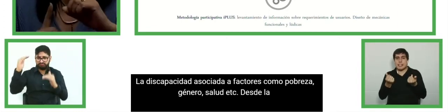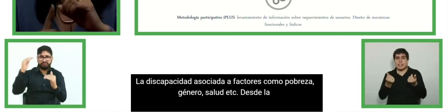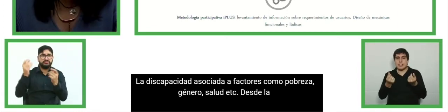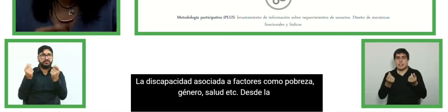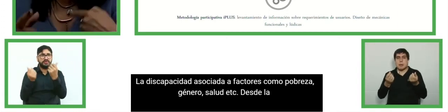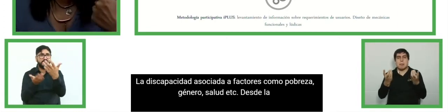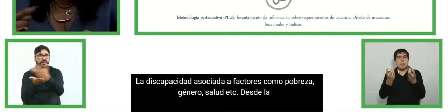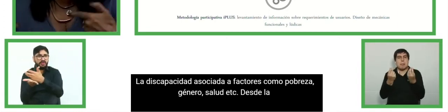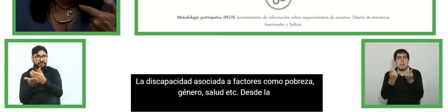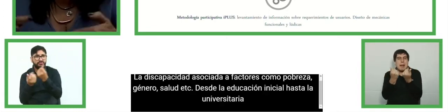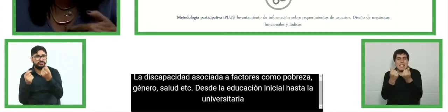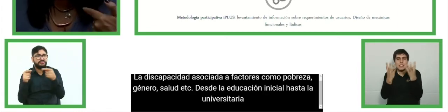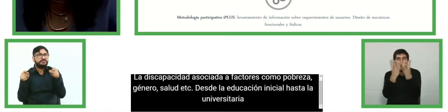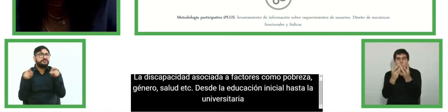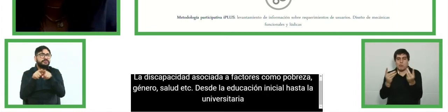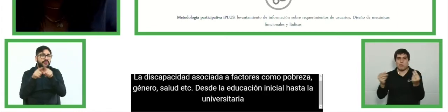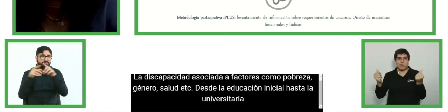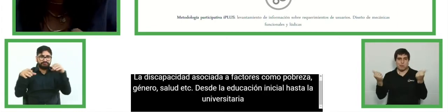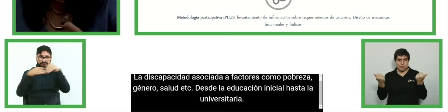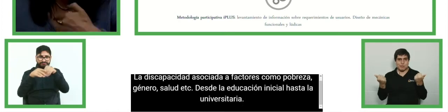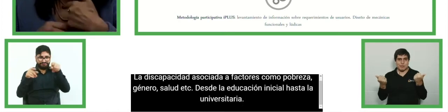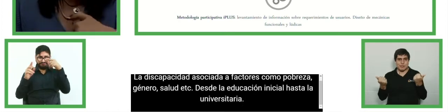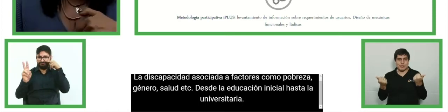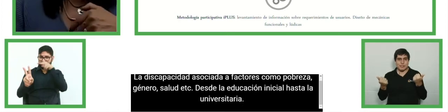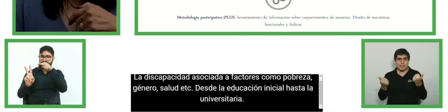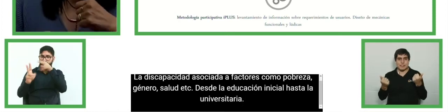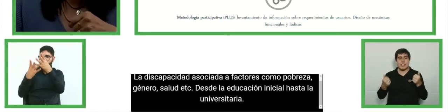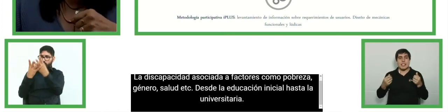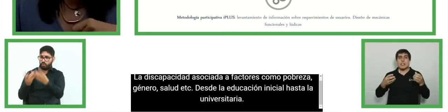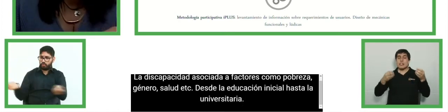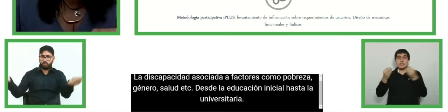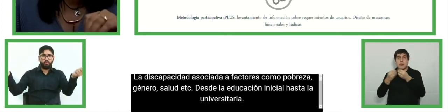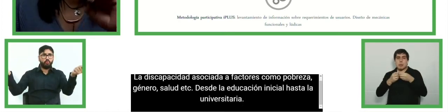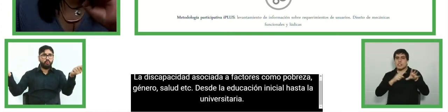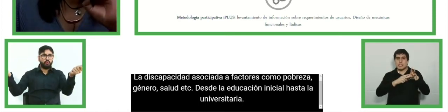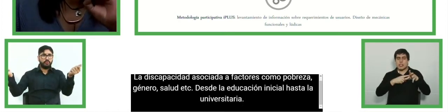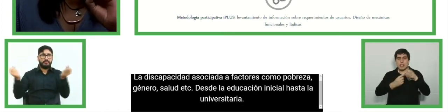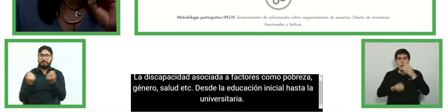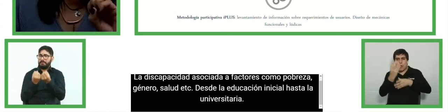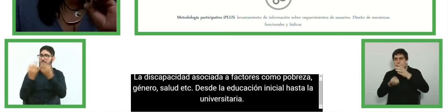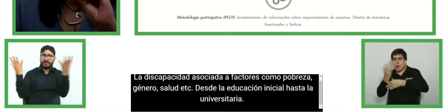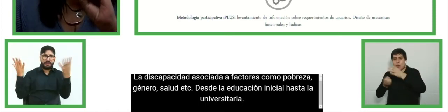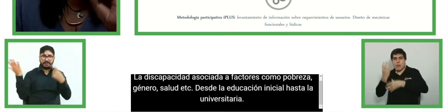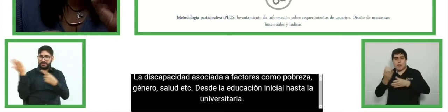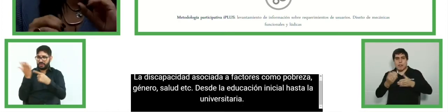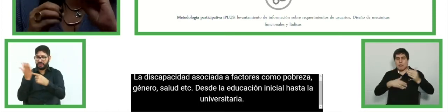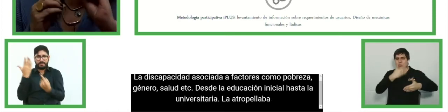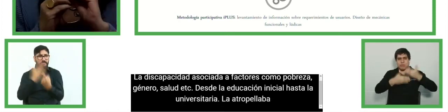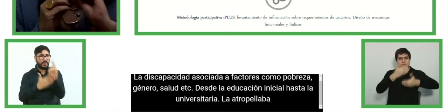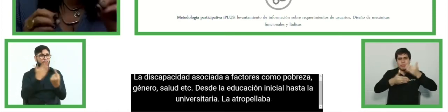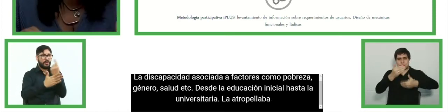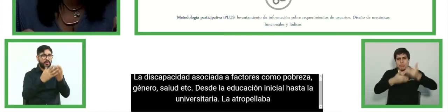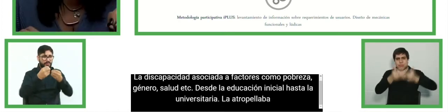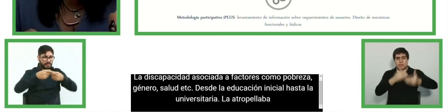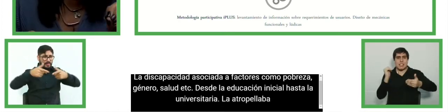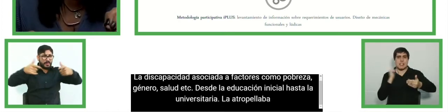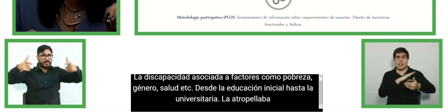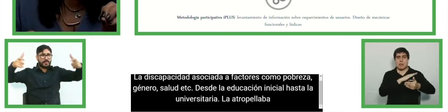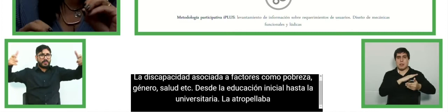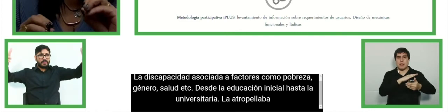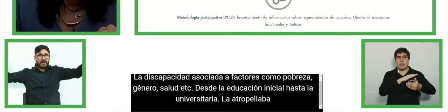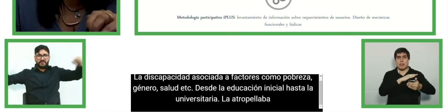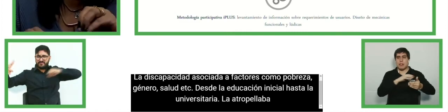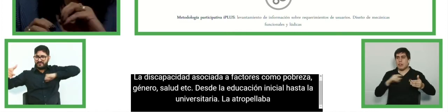La atropellada tecnologización no alcanza los parámetros de esfuerzo, de